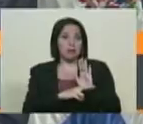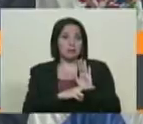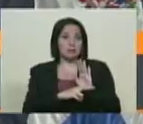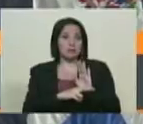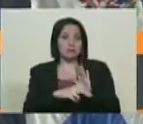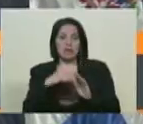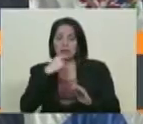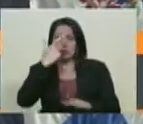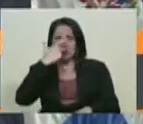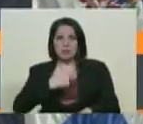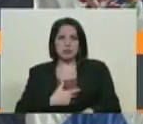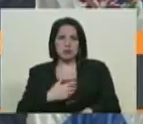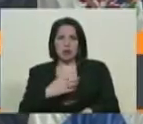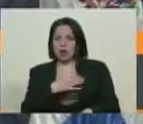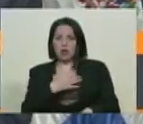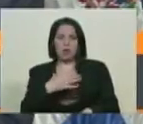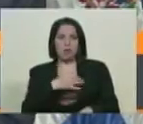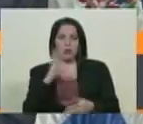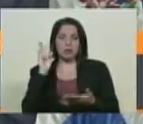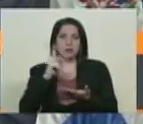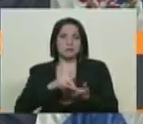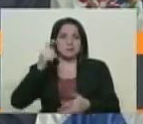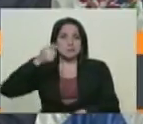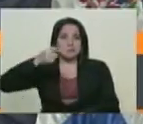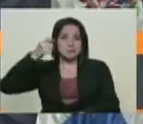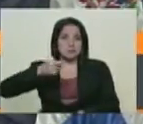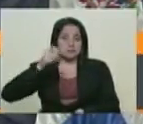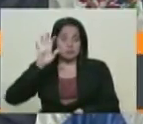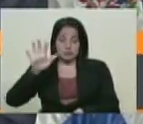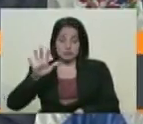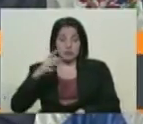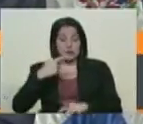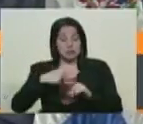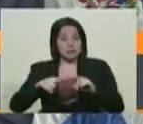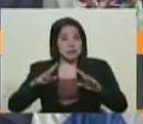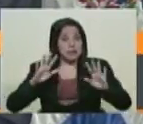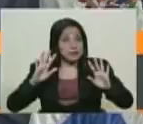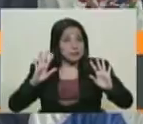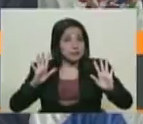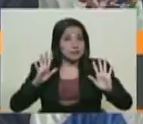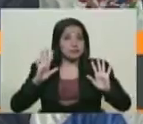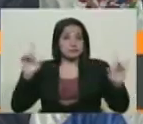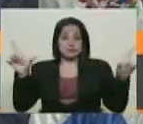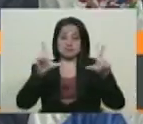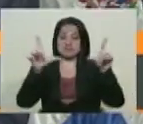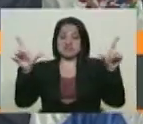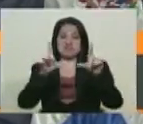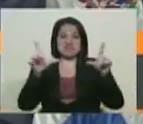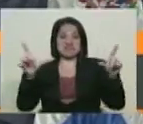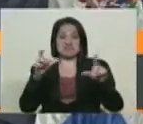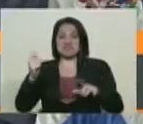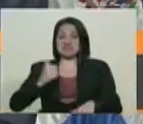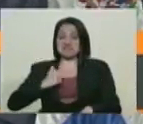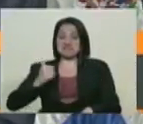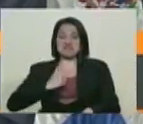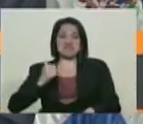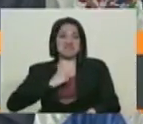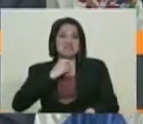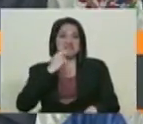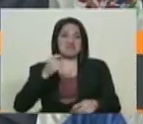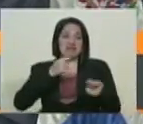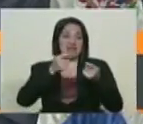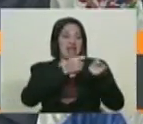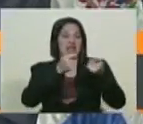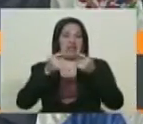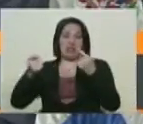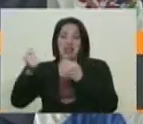civil se presente ante un tribunal internacional de ese tipo, pero claro, los medios de comunicación, en su función de agavillamiento contra